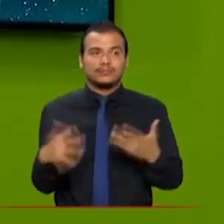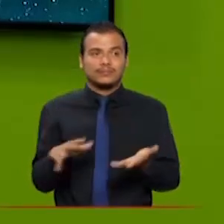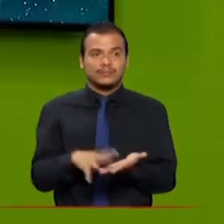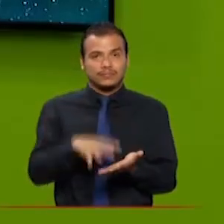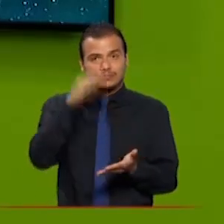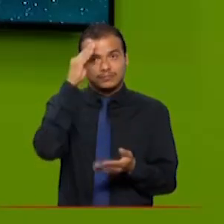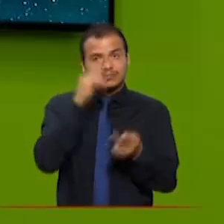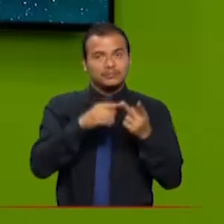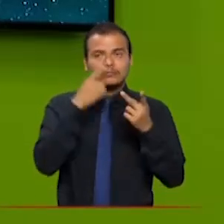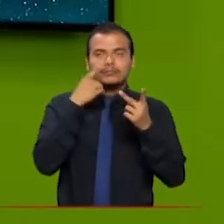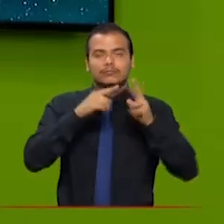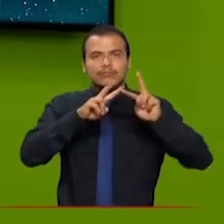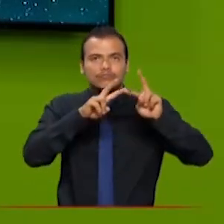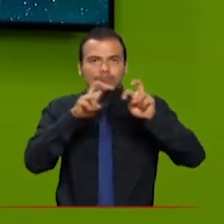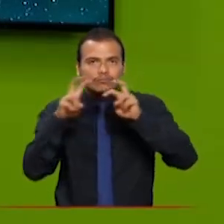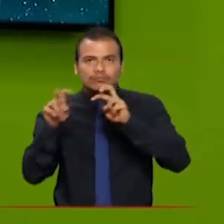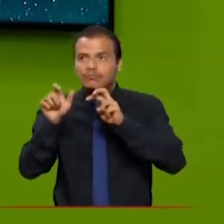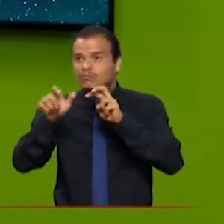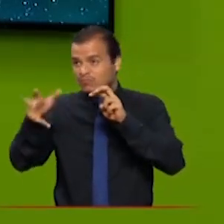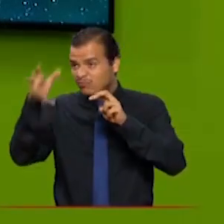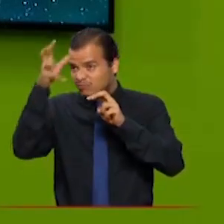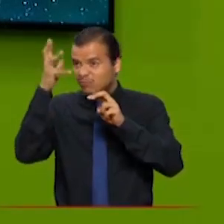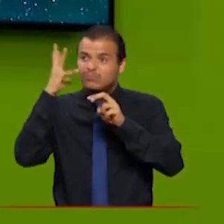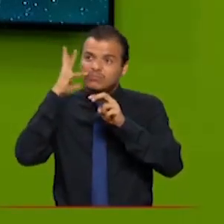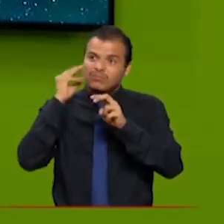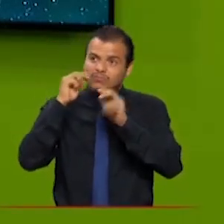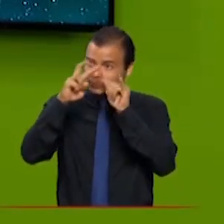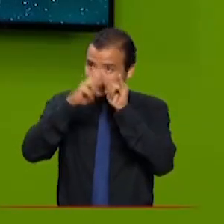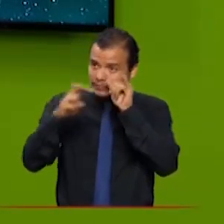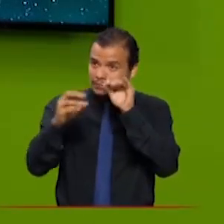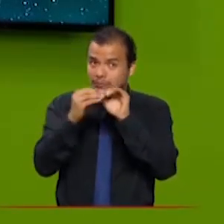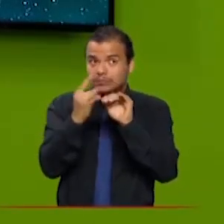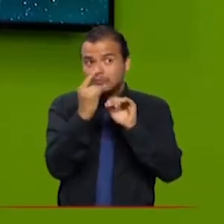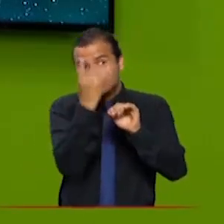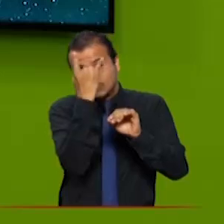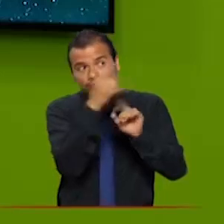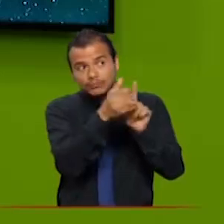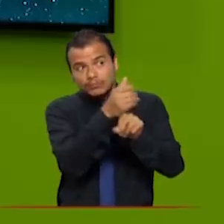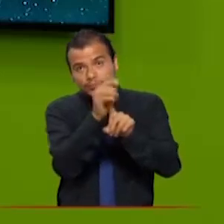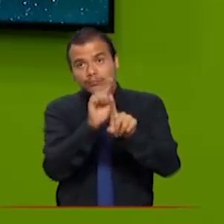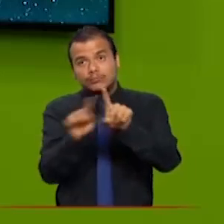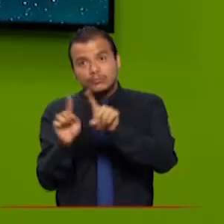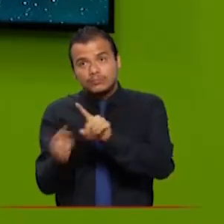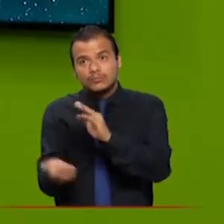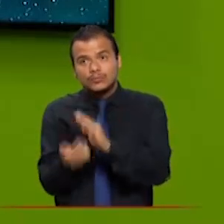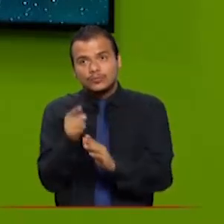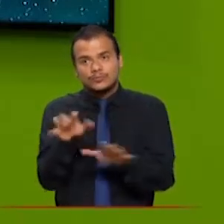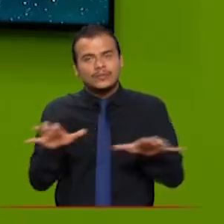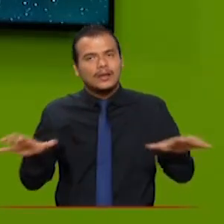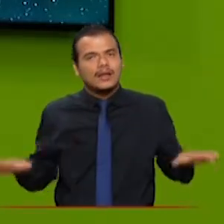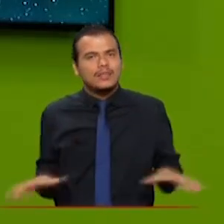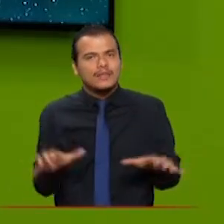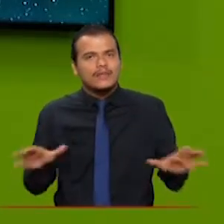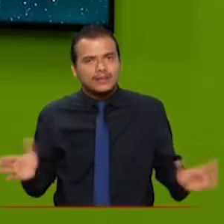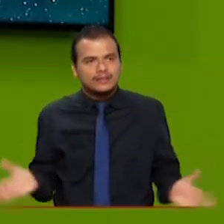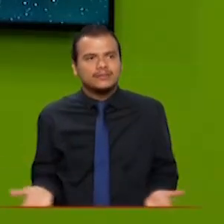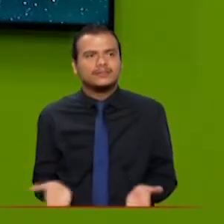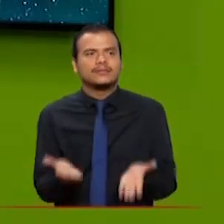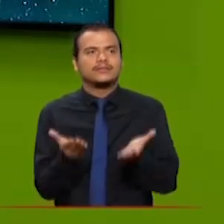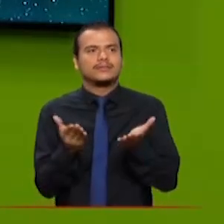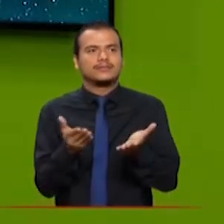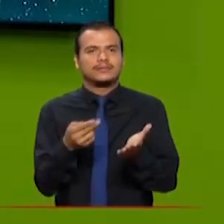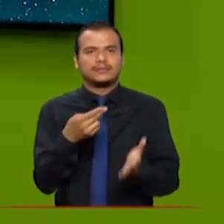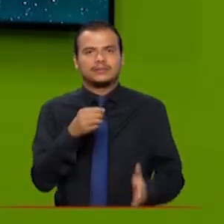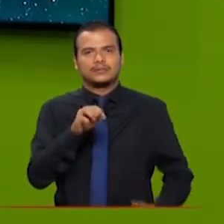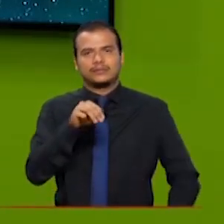Aprender, explorar junto a científicos y, por qué no, hallar una nueva especie fue el objetivo del ejercicio de ciencia ciudadana The